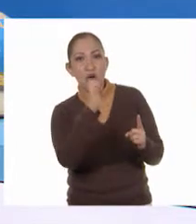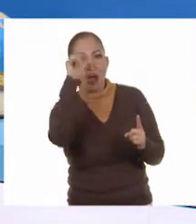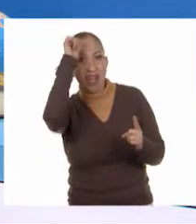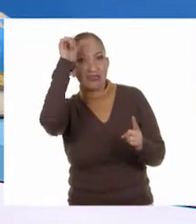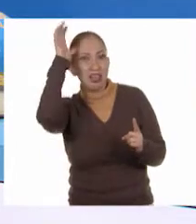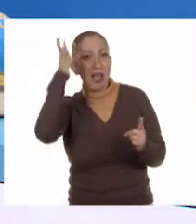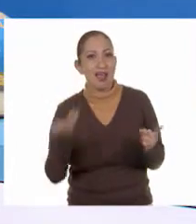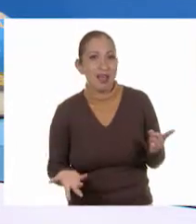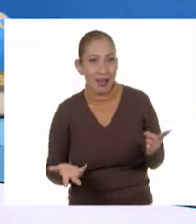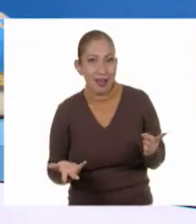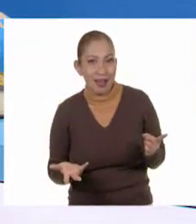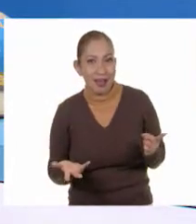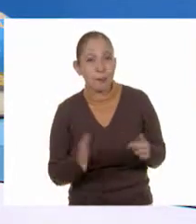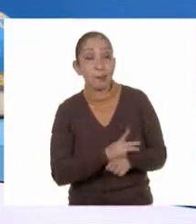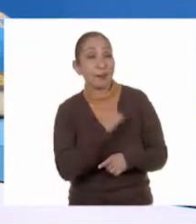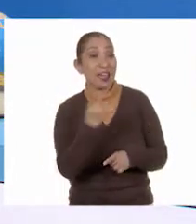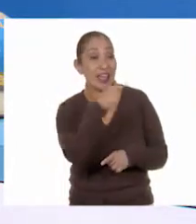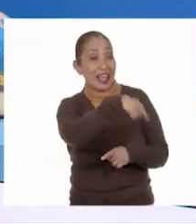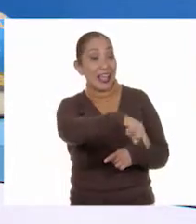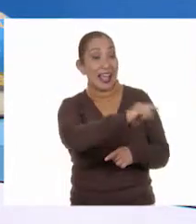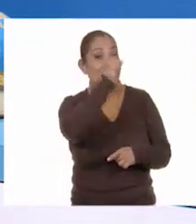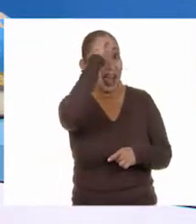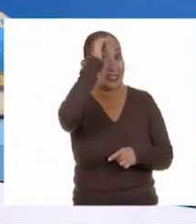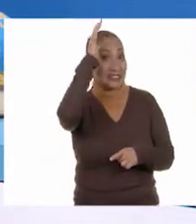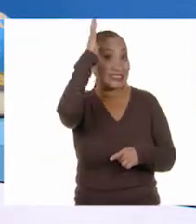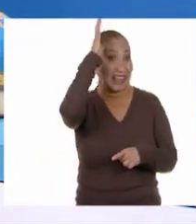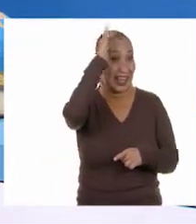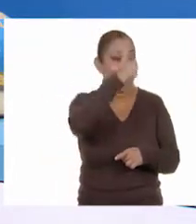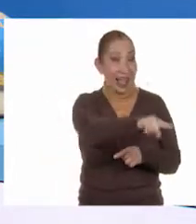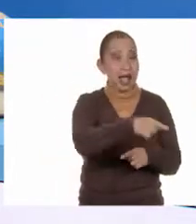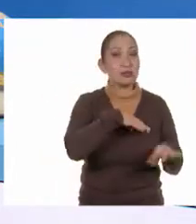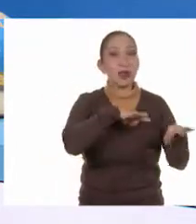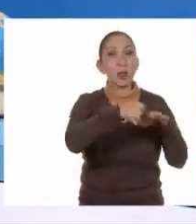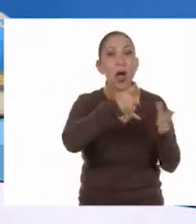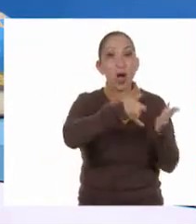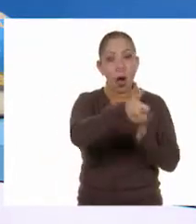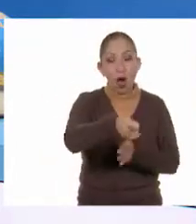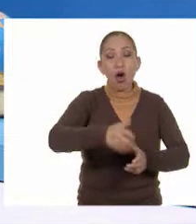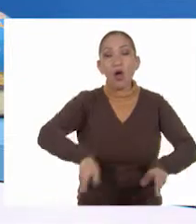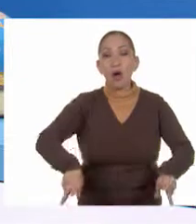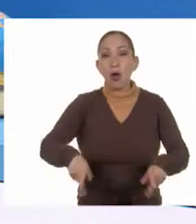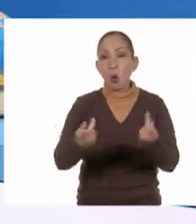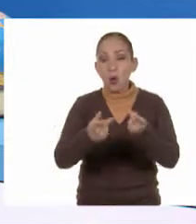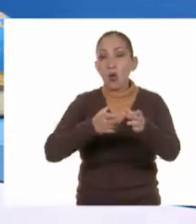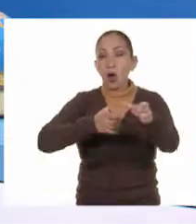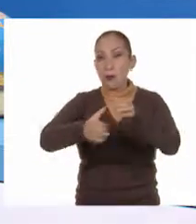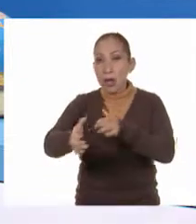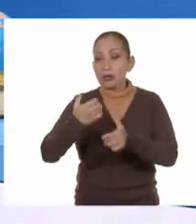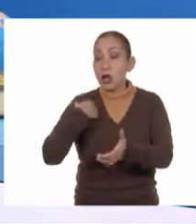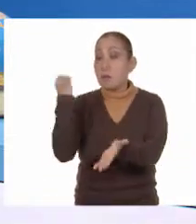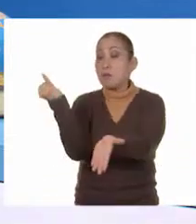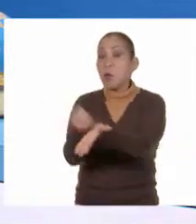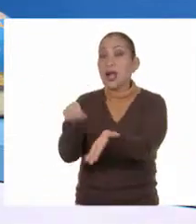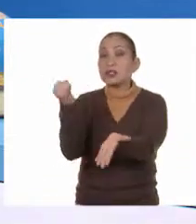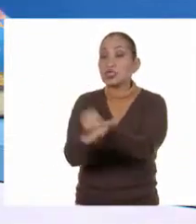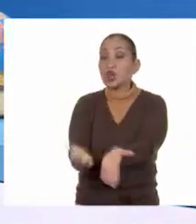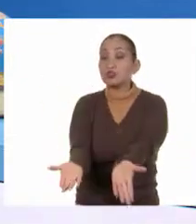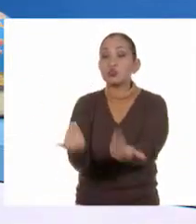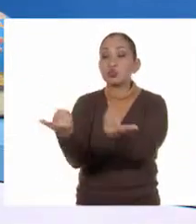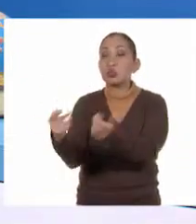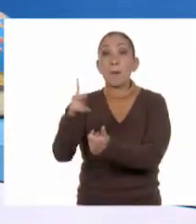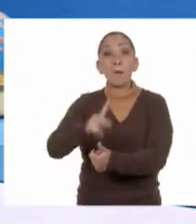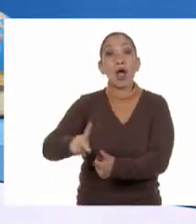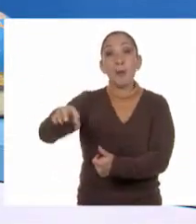explica porque la economía mexica estaba basada en la producción agrícola, el comercio y en el tributo impuesto a través de la conquista